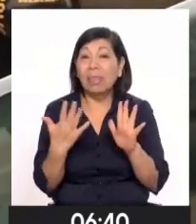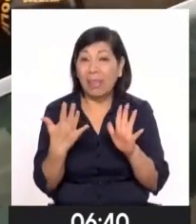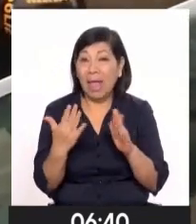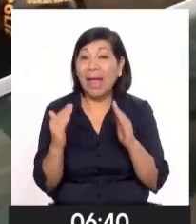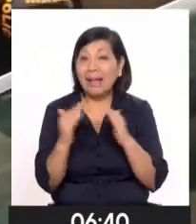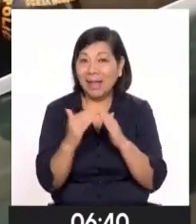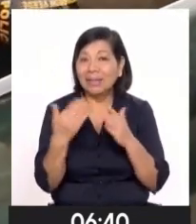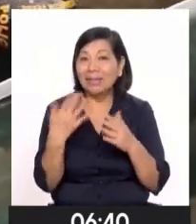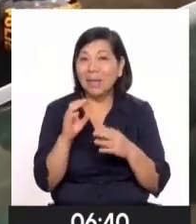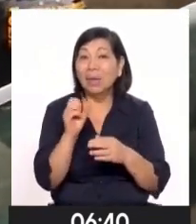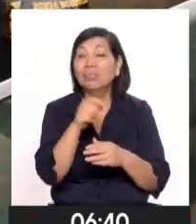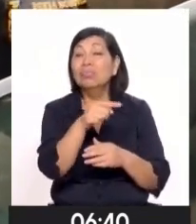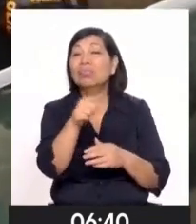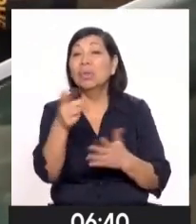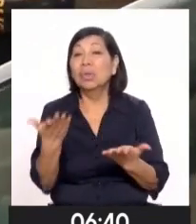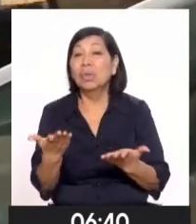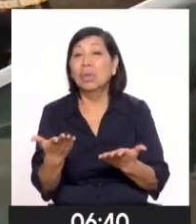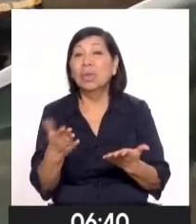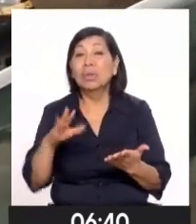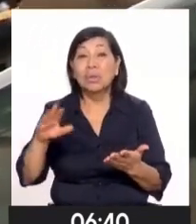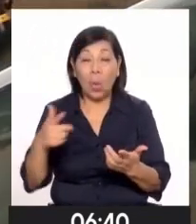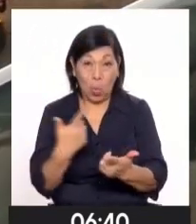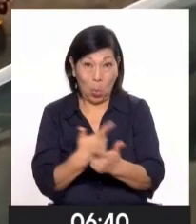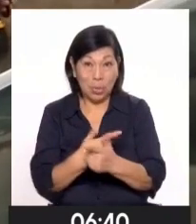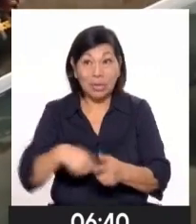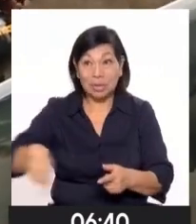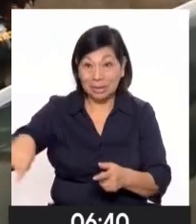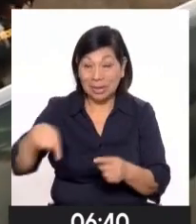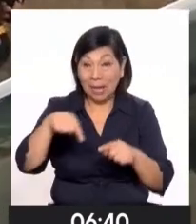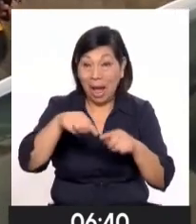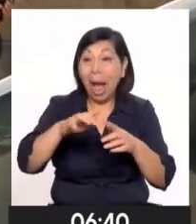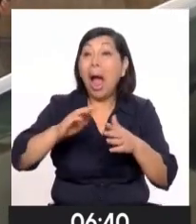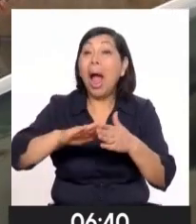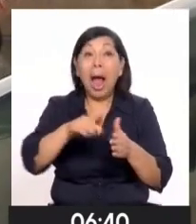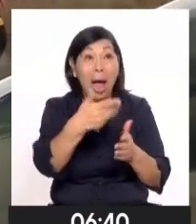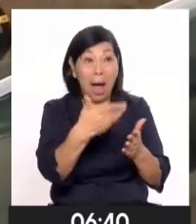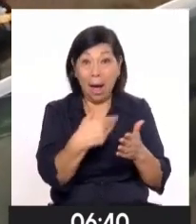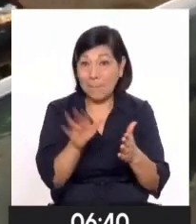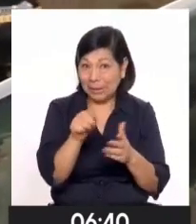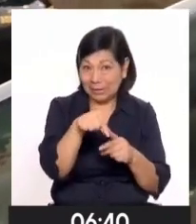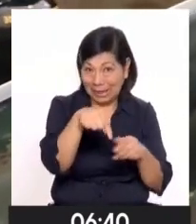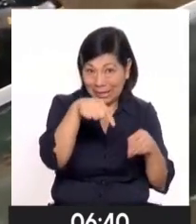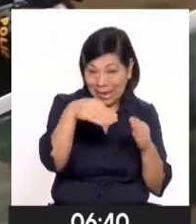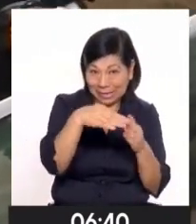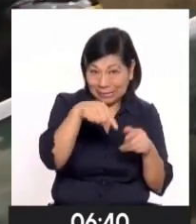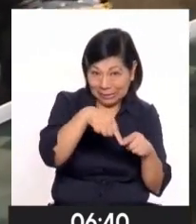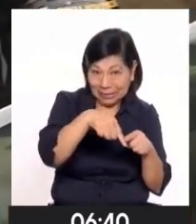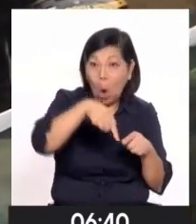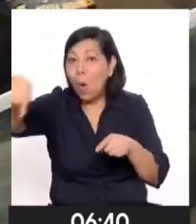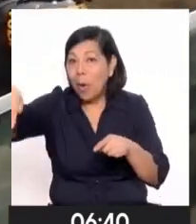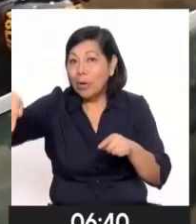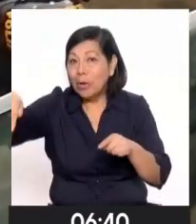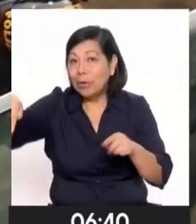direcciones, algunas de ellas en el distrito de San Juan del Lurigancho donde nos encontramos, pero también se vienen